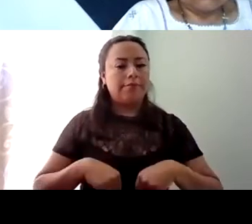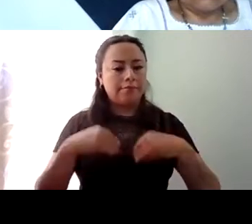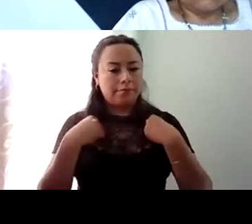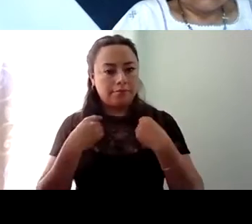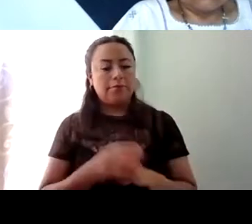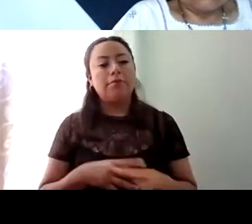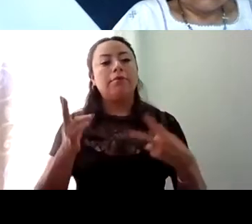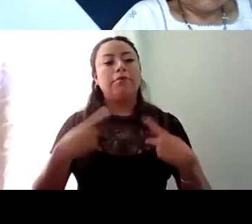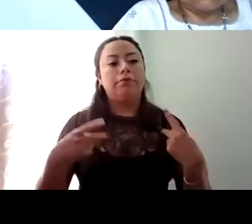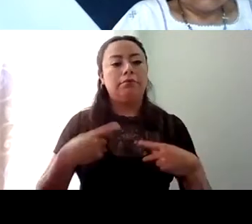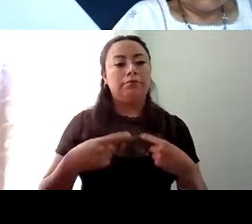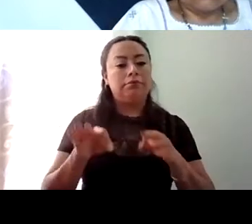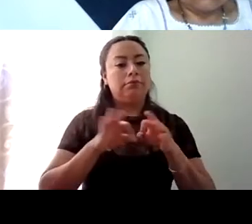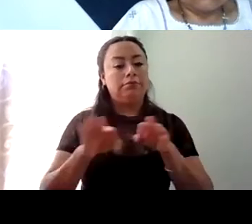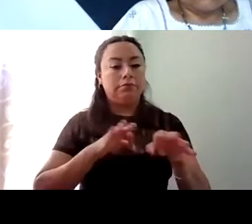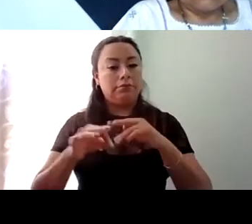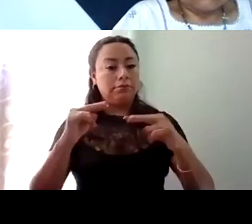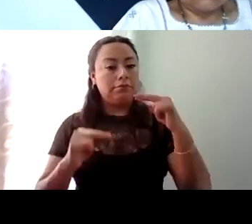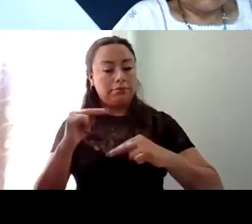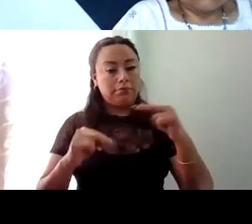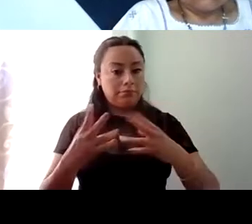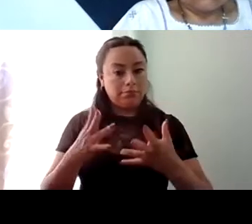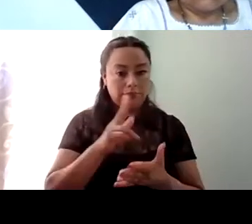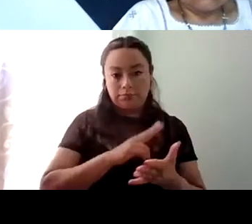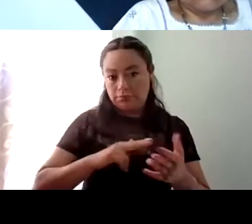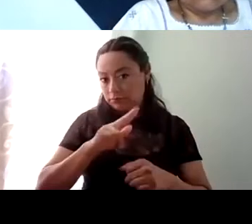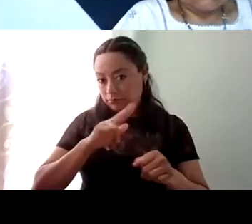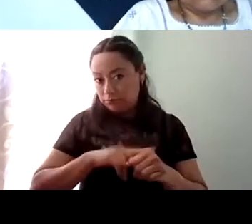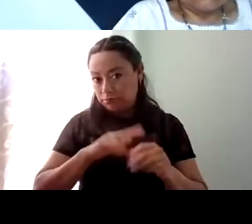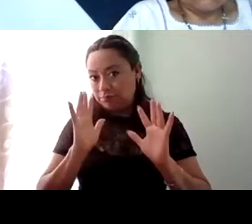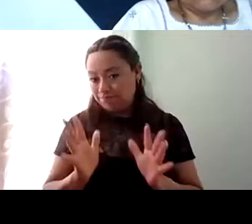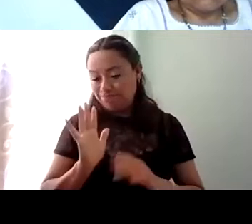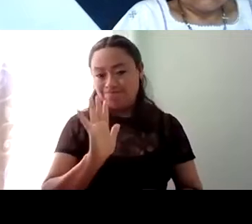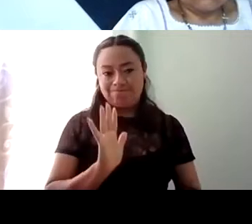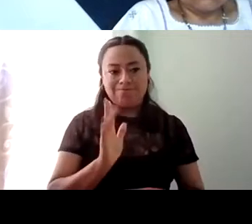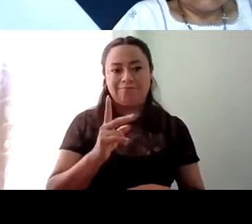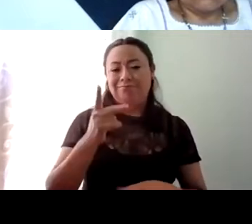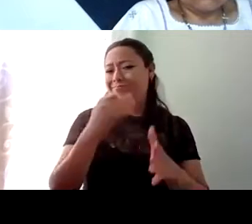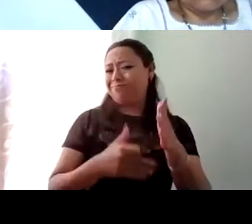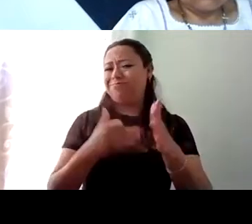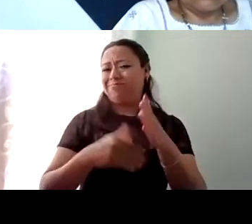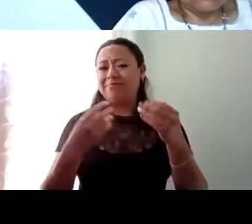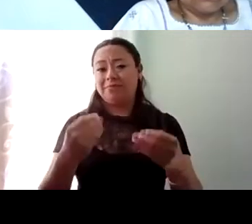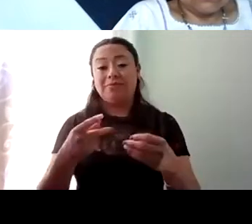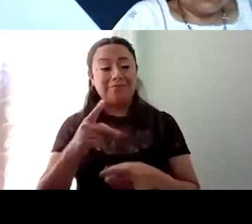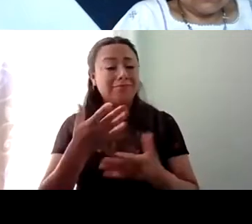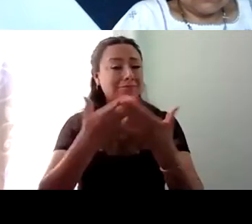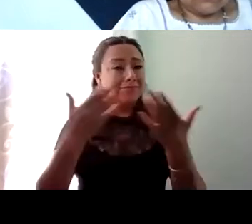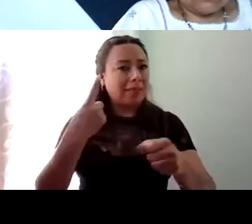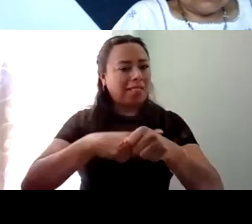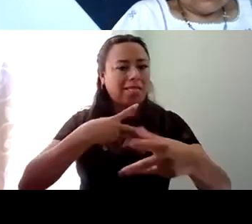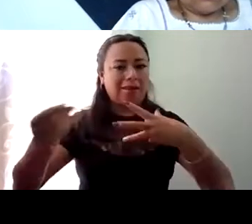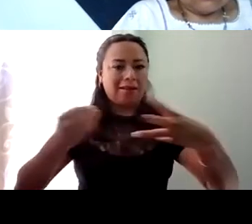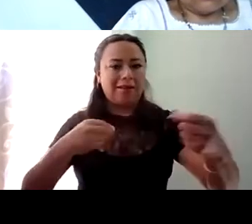informal ya eran precarias. Pero con la pandemia no quedó duda de la urgencia de una legislación secundaria que